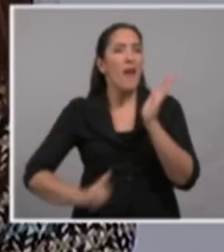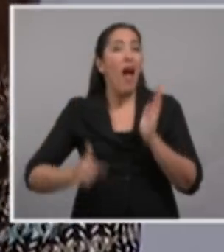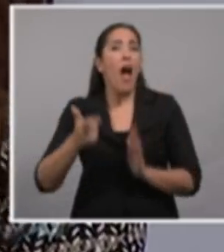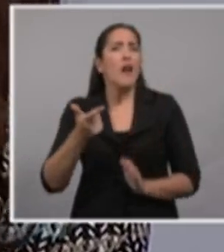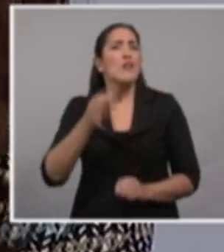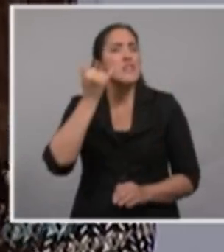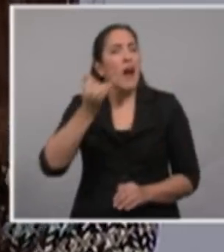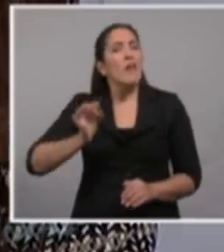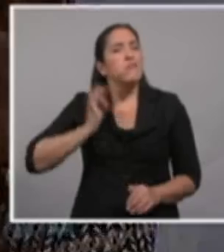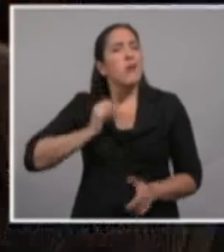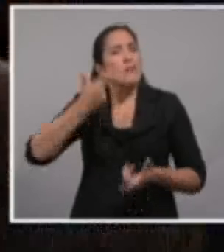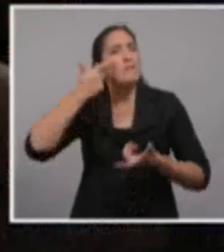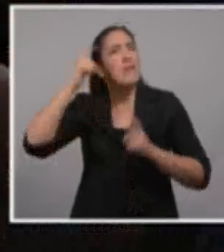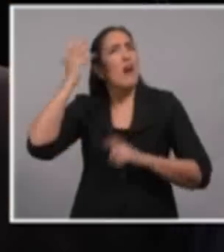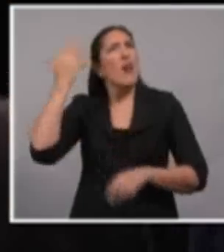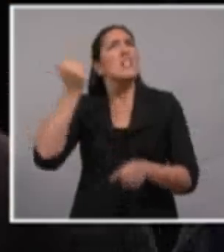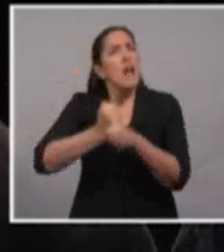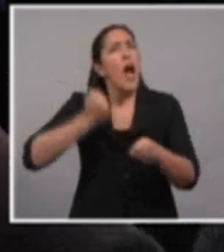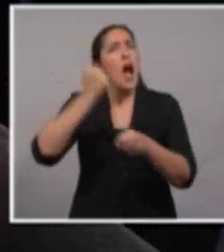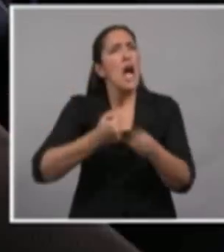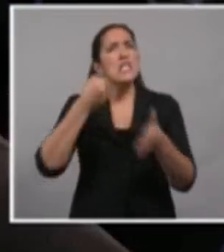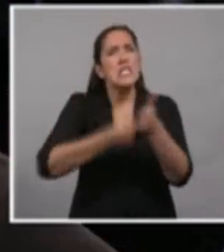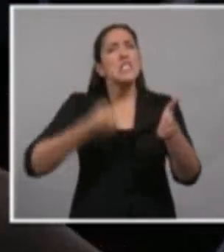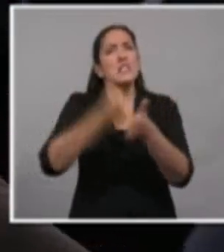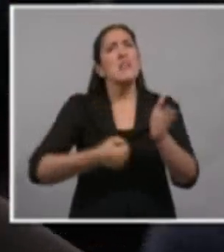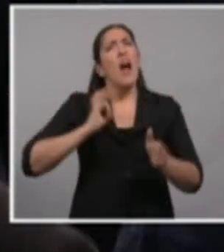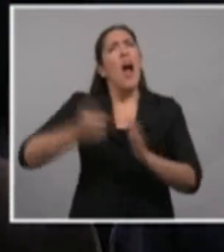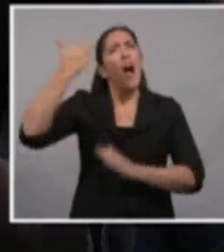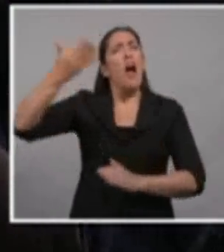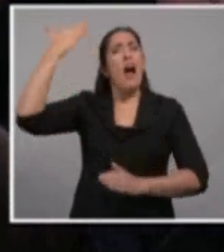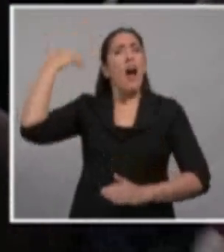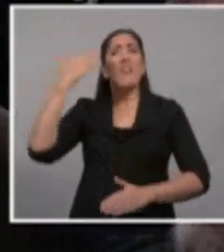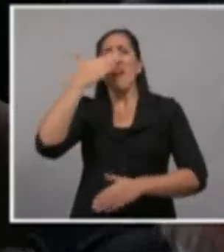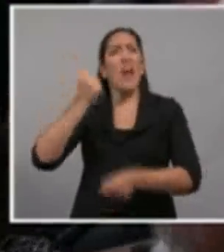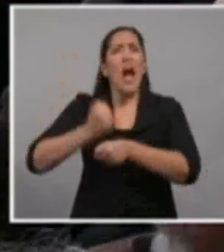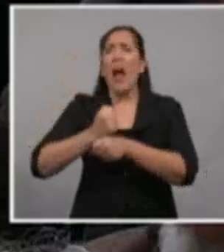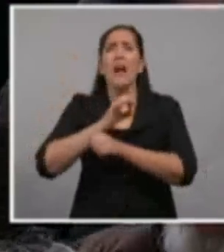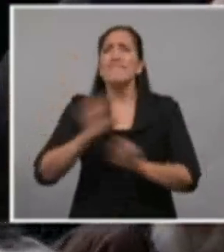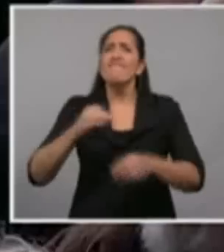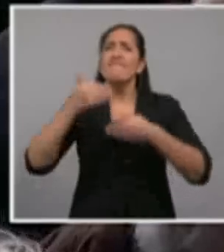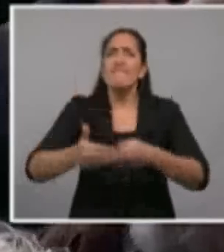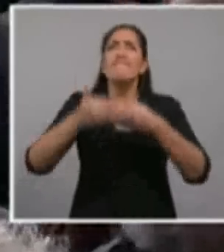tantas cosas que tendríamos que haber hecho hace décadas y que no se podían hacer.